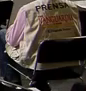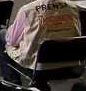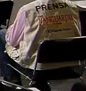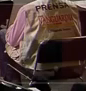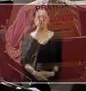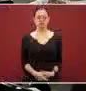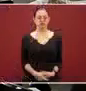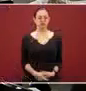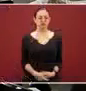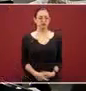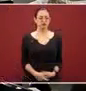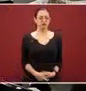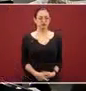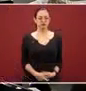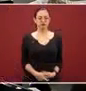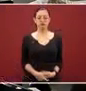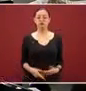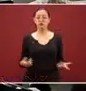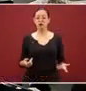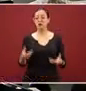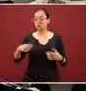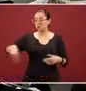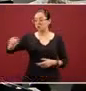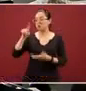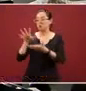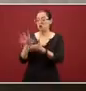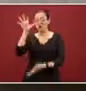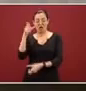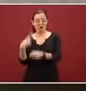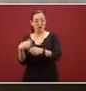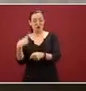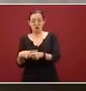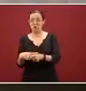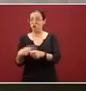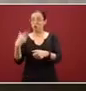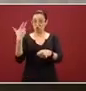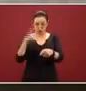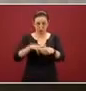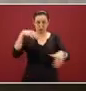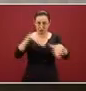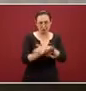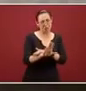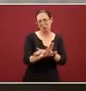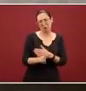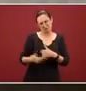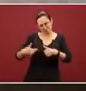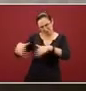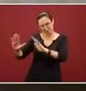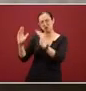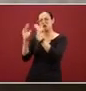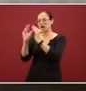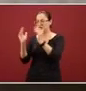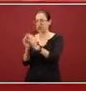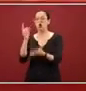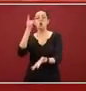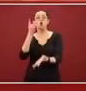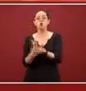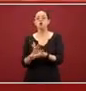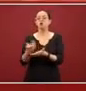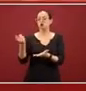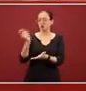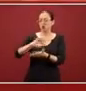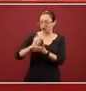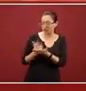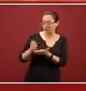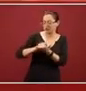poder regresar a casa. Algunos trabajadores les vamos a dar su incapacidad de inmediato para que no regresen a sus lugares